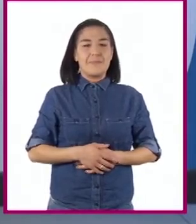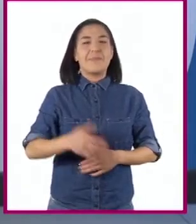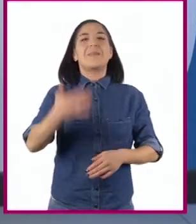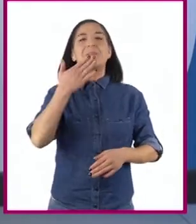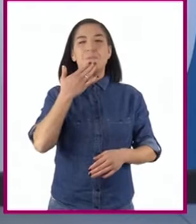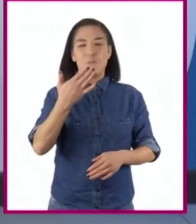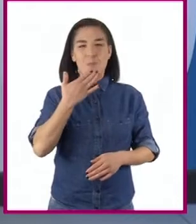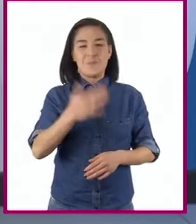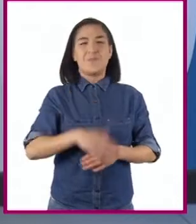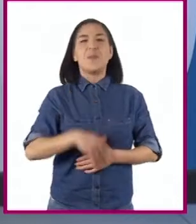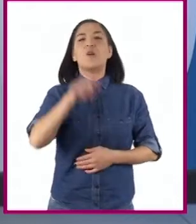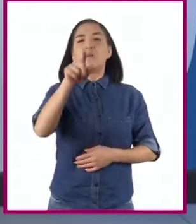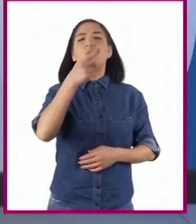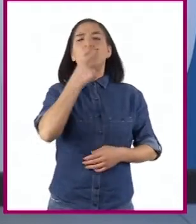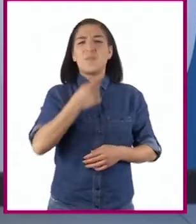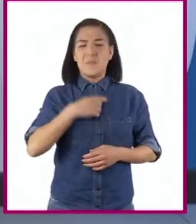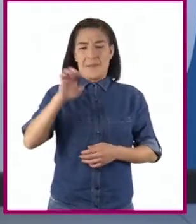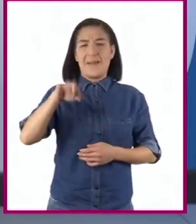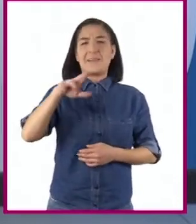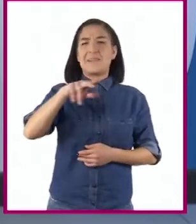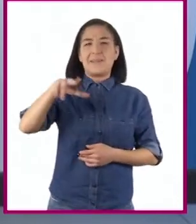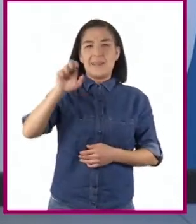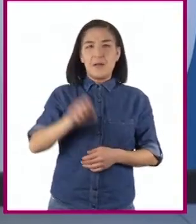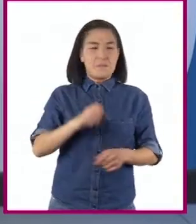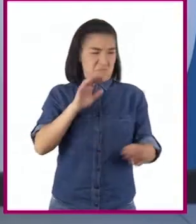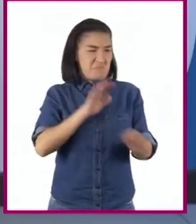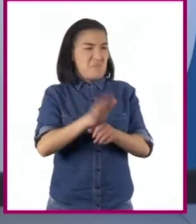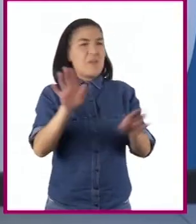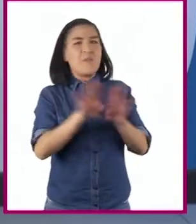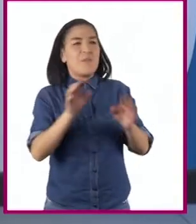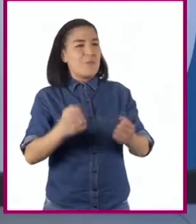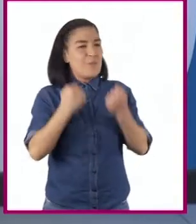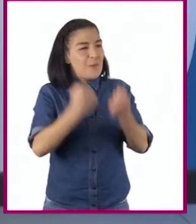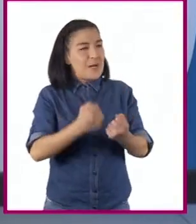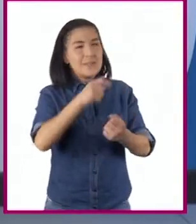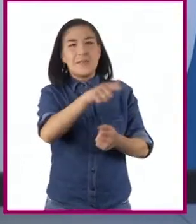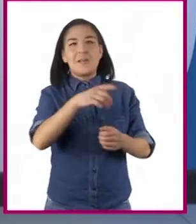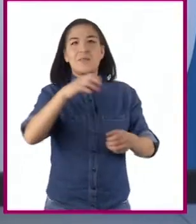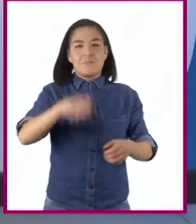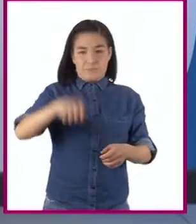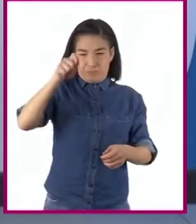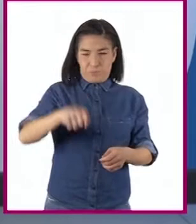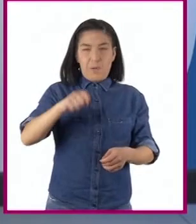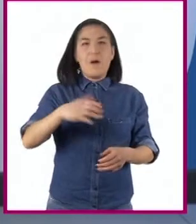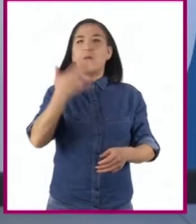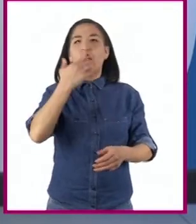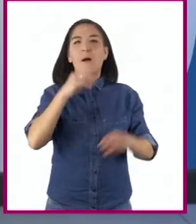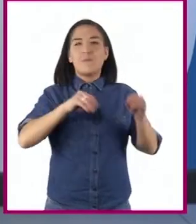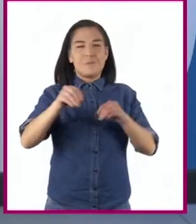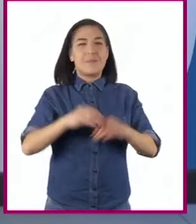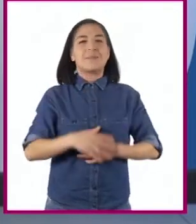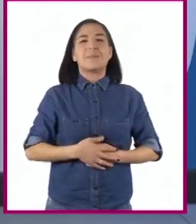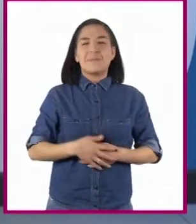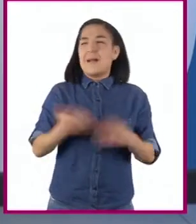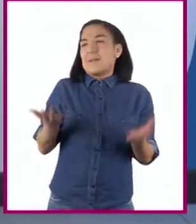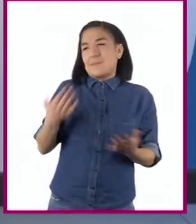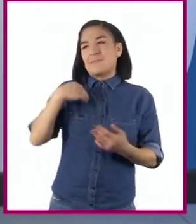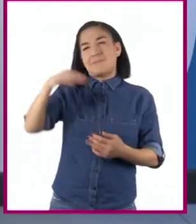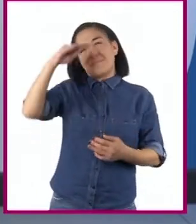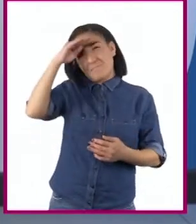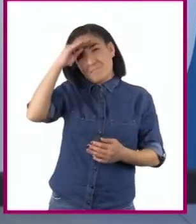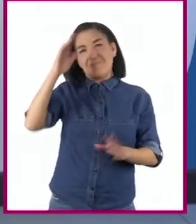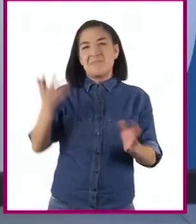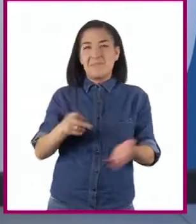Muy bien. Dime, Enrique, ¿qué fuerzas actúan sobre el yo-yo ahora que no se mueve mucho? Pues se me ocurre que